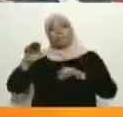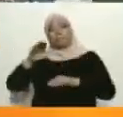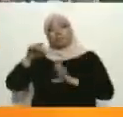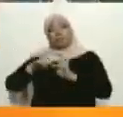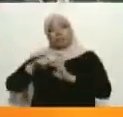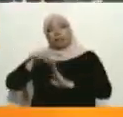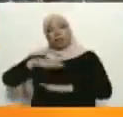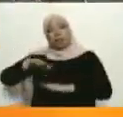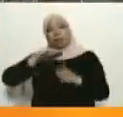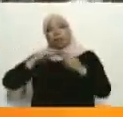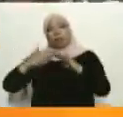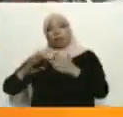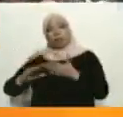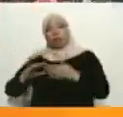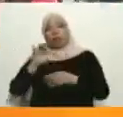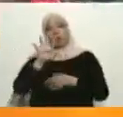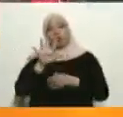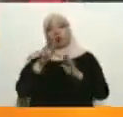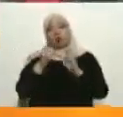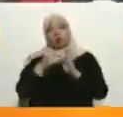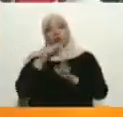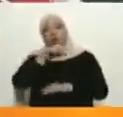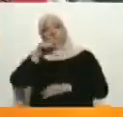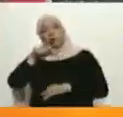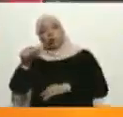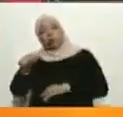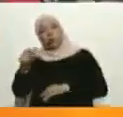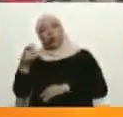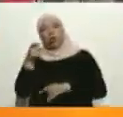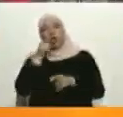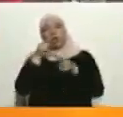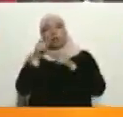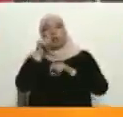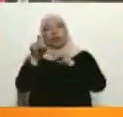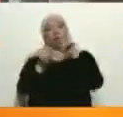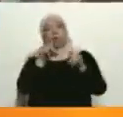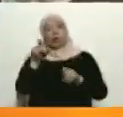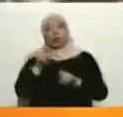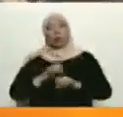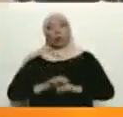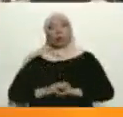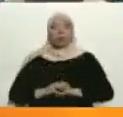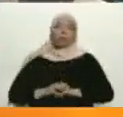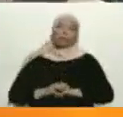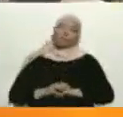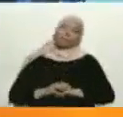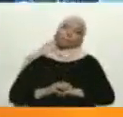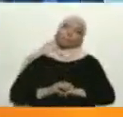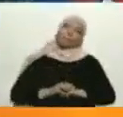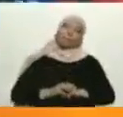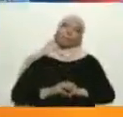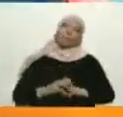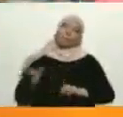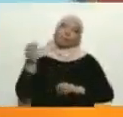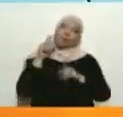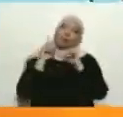fueron cinco mil ciento setenta y ocho personas entrevistadas que en su mayoría decidieron